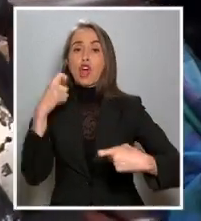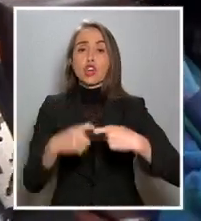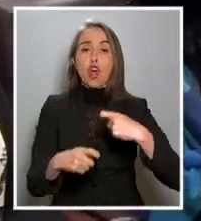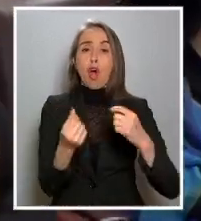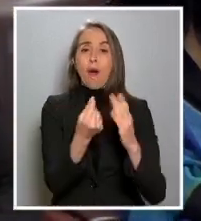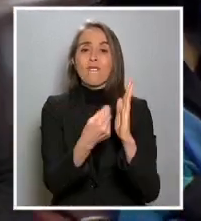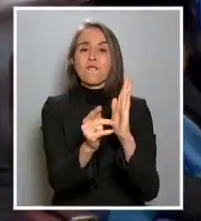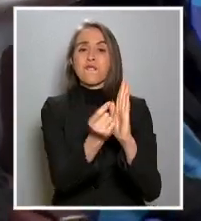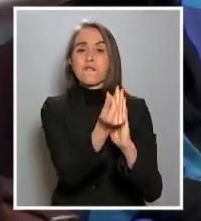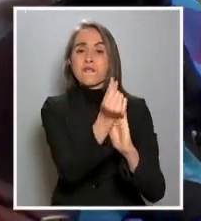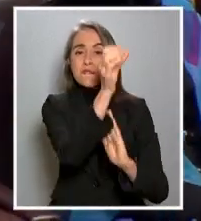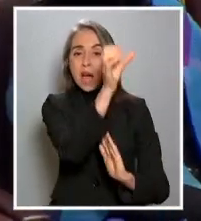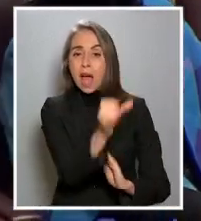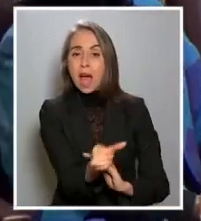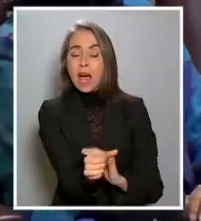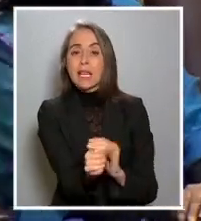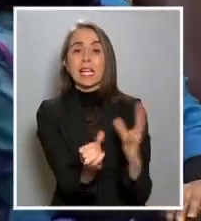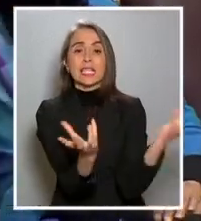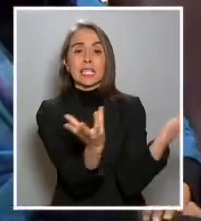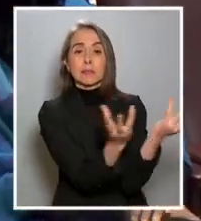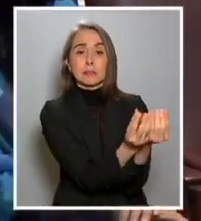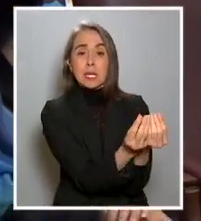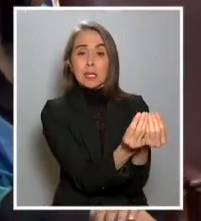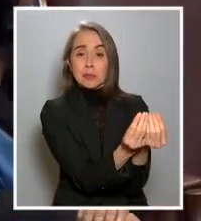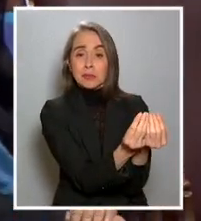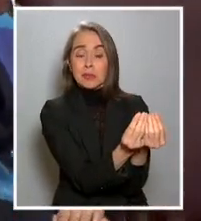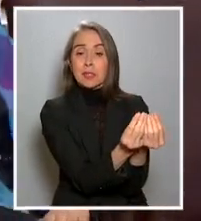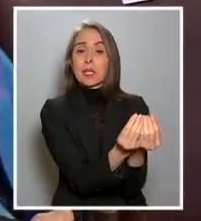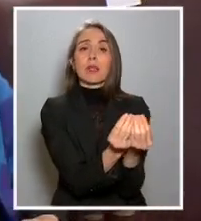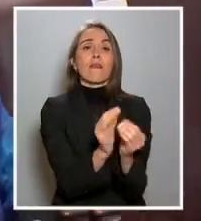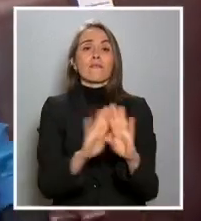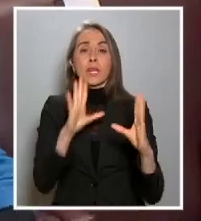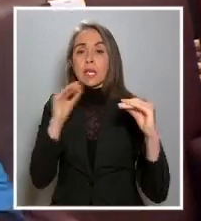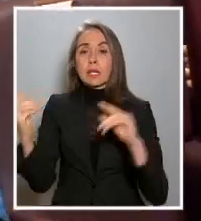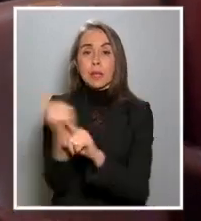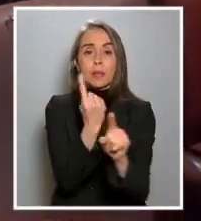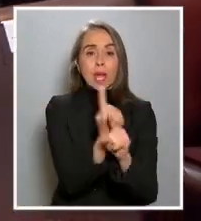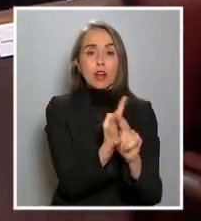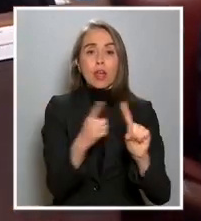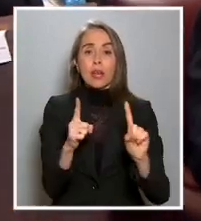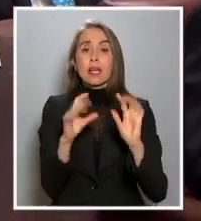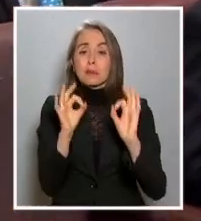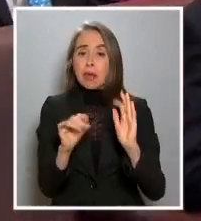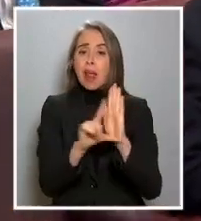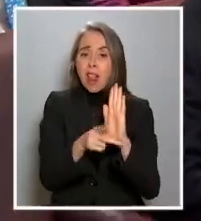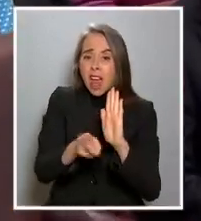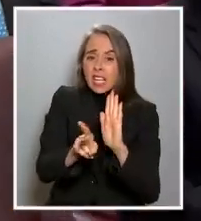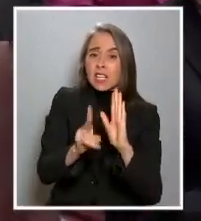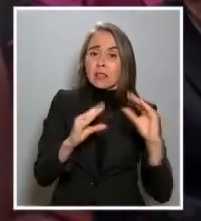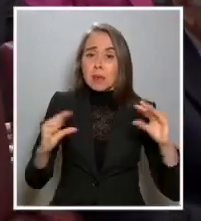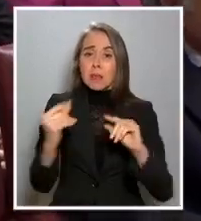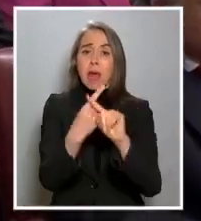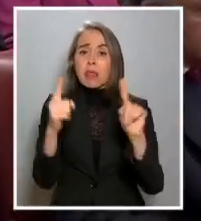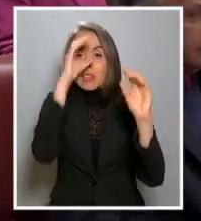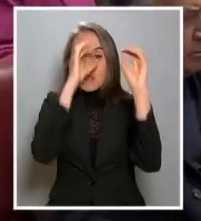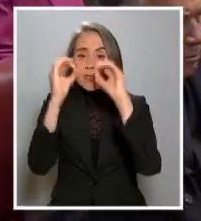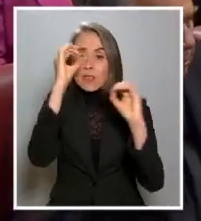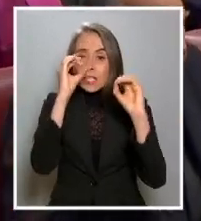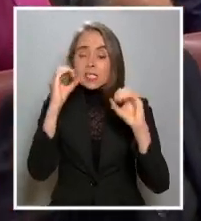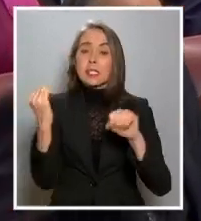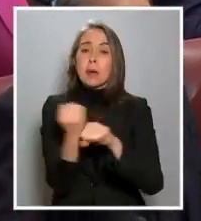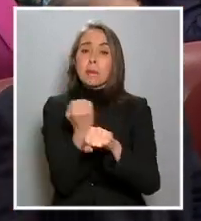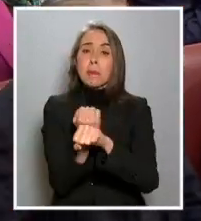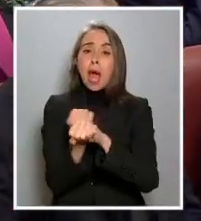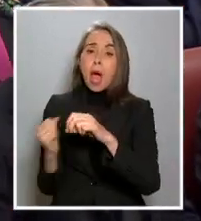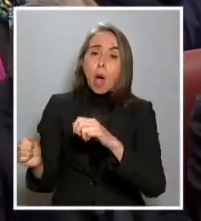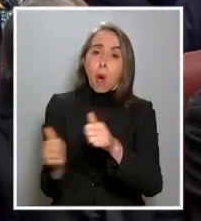de quien está circunstancialmente en minoría, y dejamos de dialogar las legítimas diferencias que tenemos para poder construir en conjunto, el